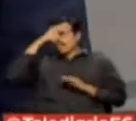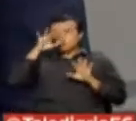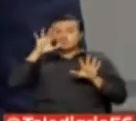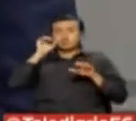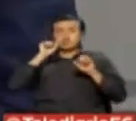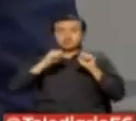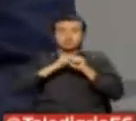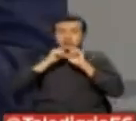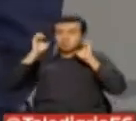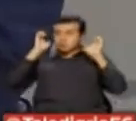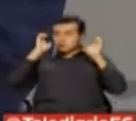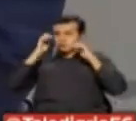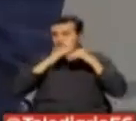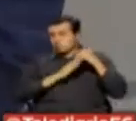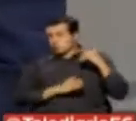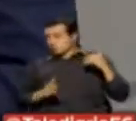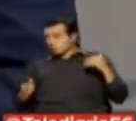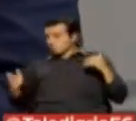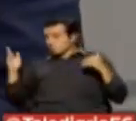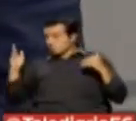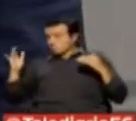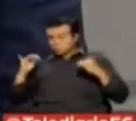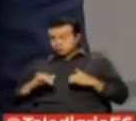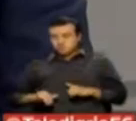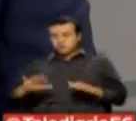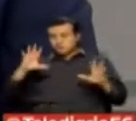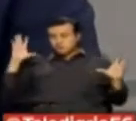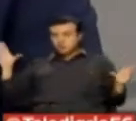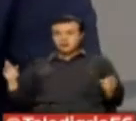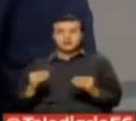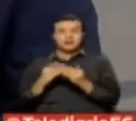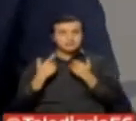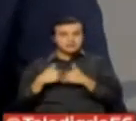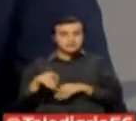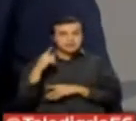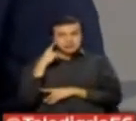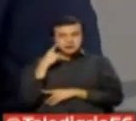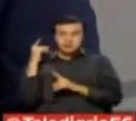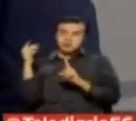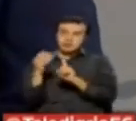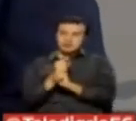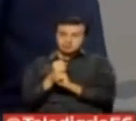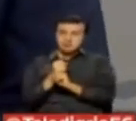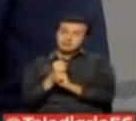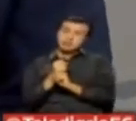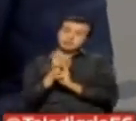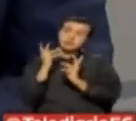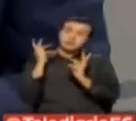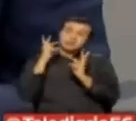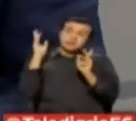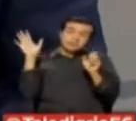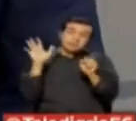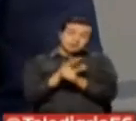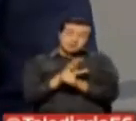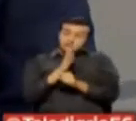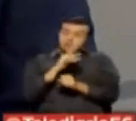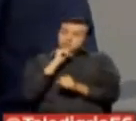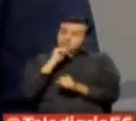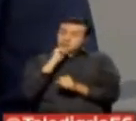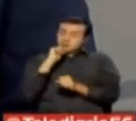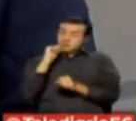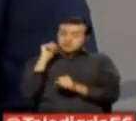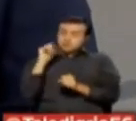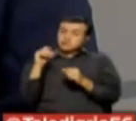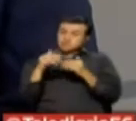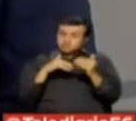en una política sostenida que ha logrado finalmente arrojar éxitos seguramente no absolutos no totales